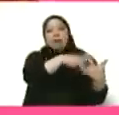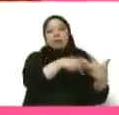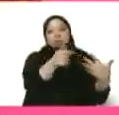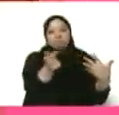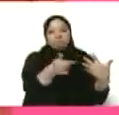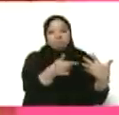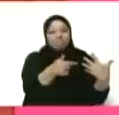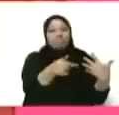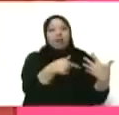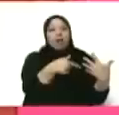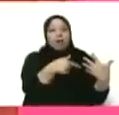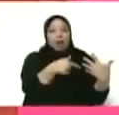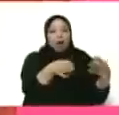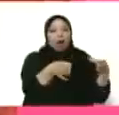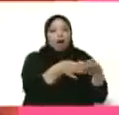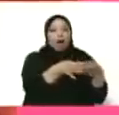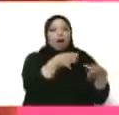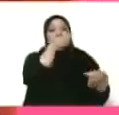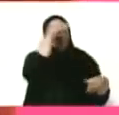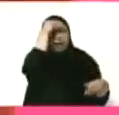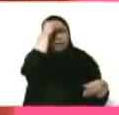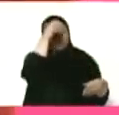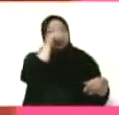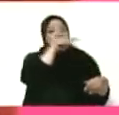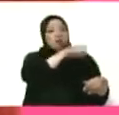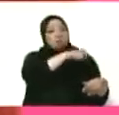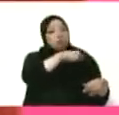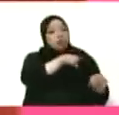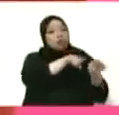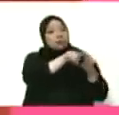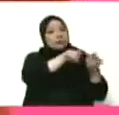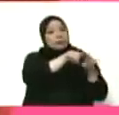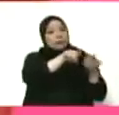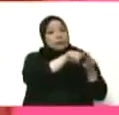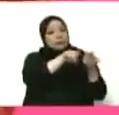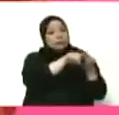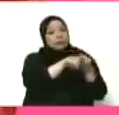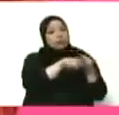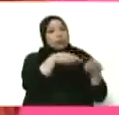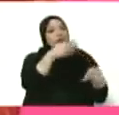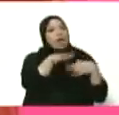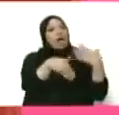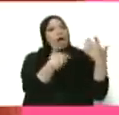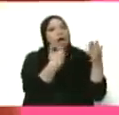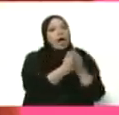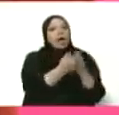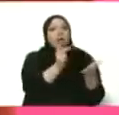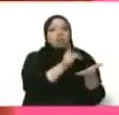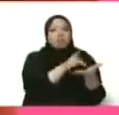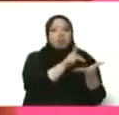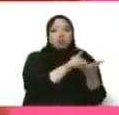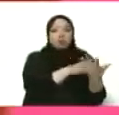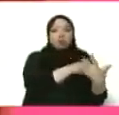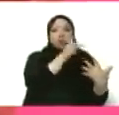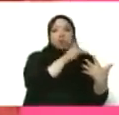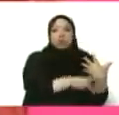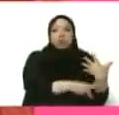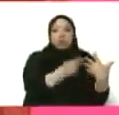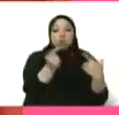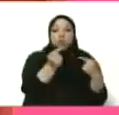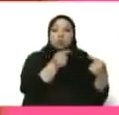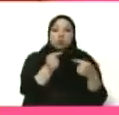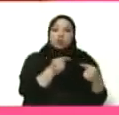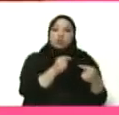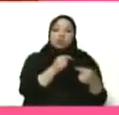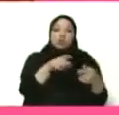Y ahí recibe críticas. Y le va sumando y le va restando hasta que se presente el plan, no de Tania, sino